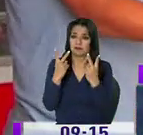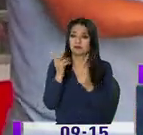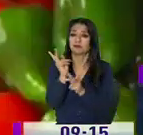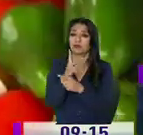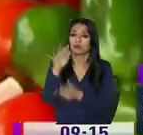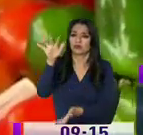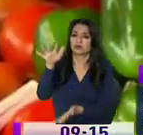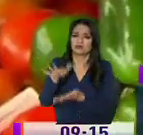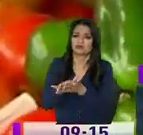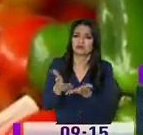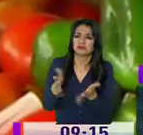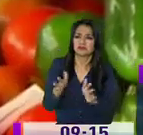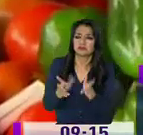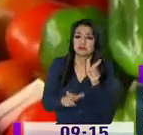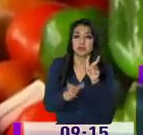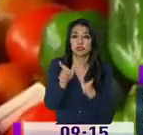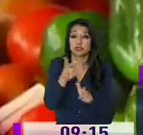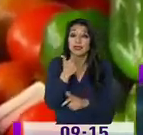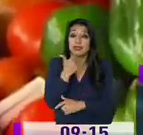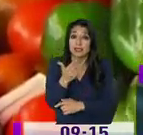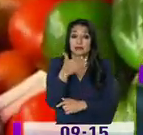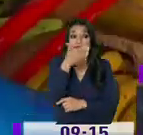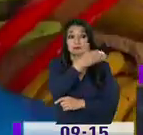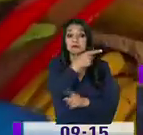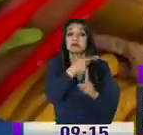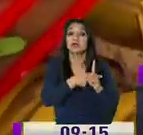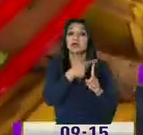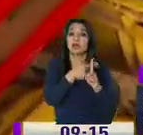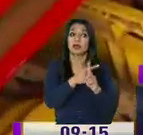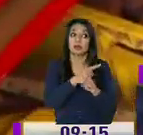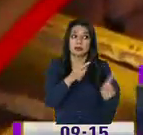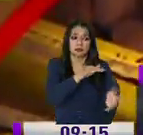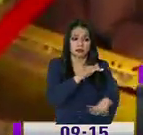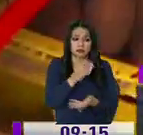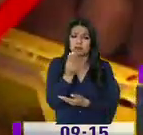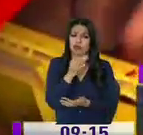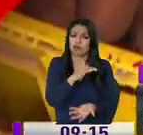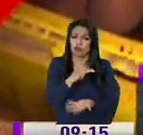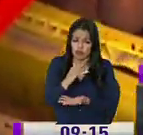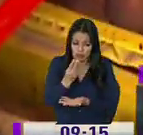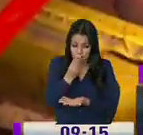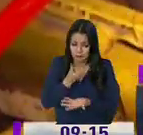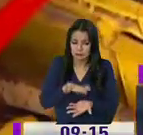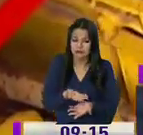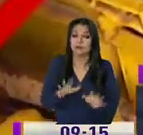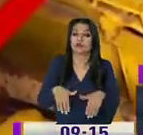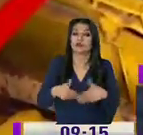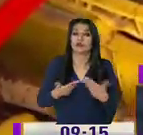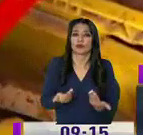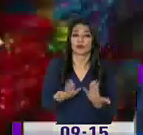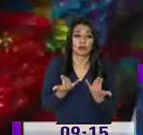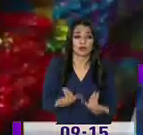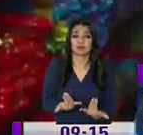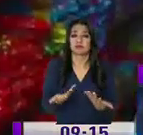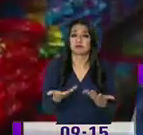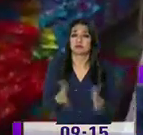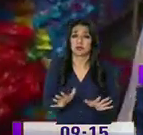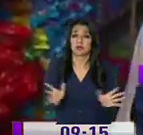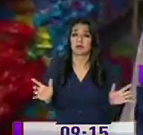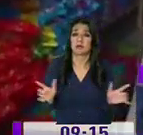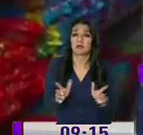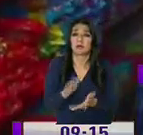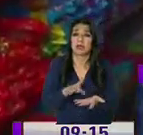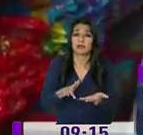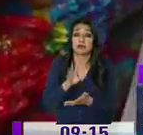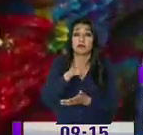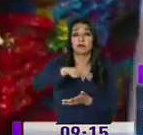desabastecimiento. Los propietarios cuentan que van al mercado, pero regresan con poca mercancía. Es que ahorita no hay nada. Está vacío por Montebello.